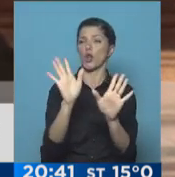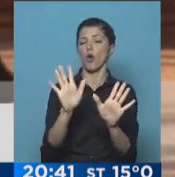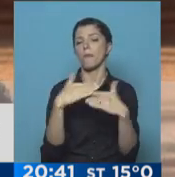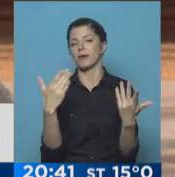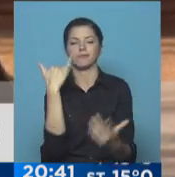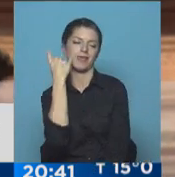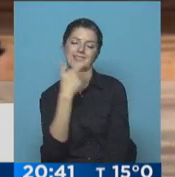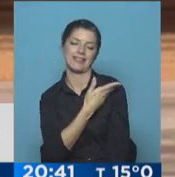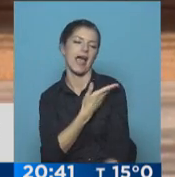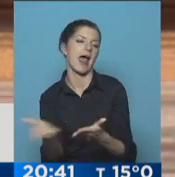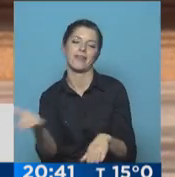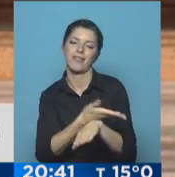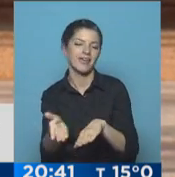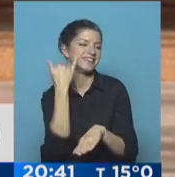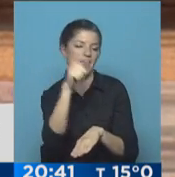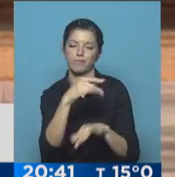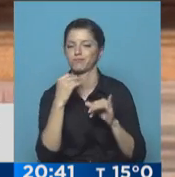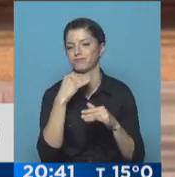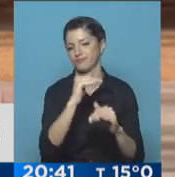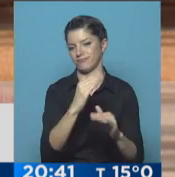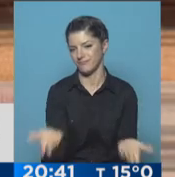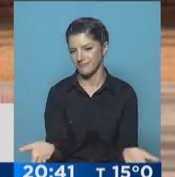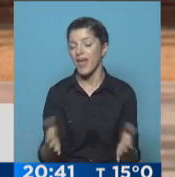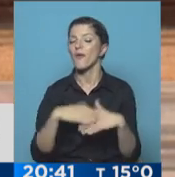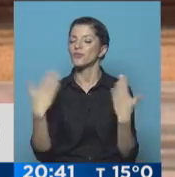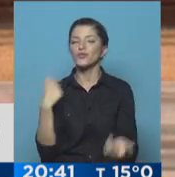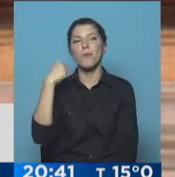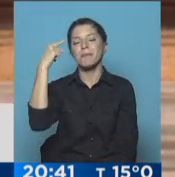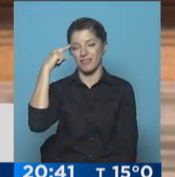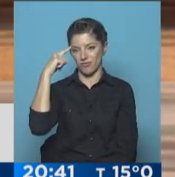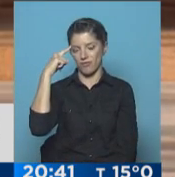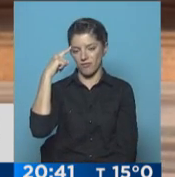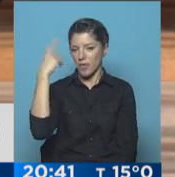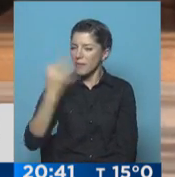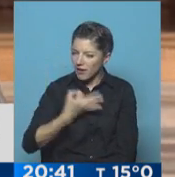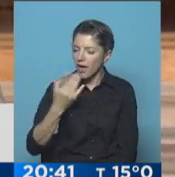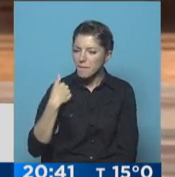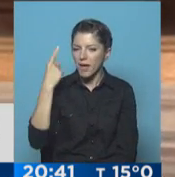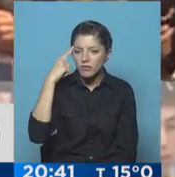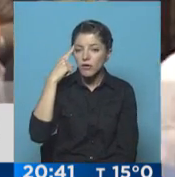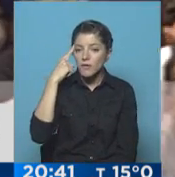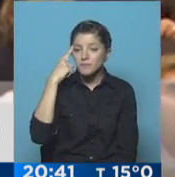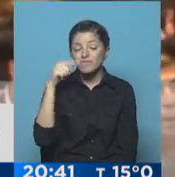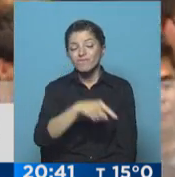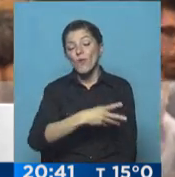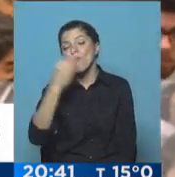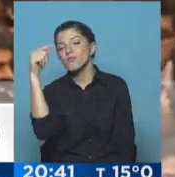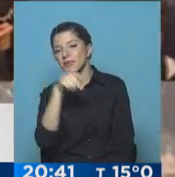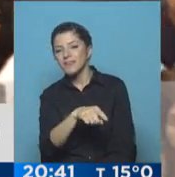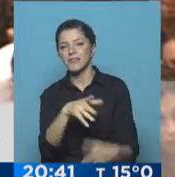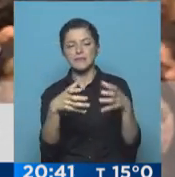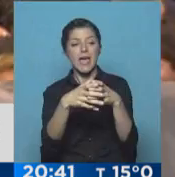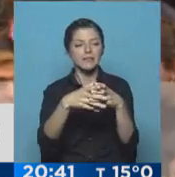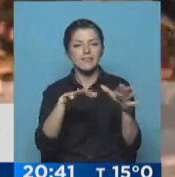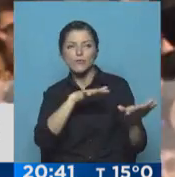era demasiado tarde. Entonces creo, sinceramente, que muchas veces el fragor